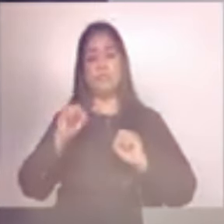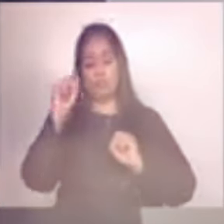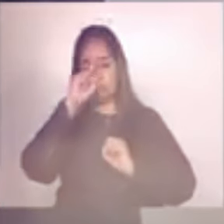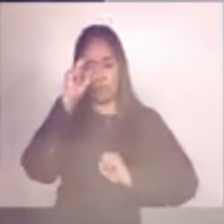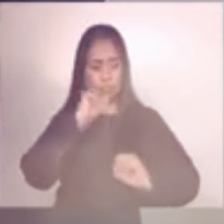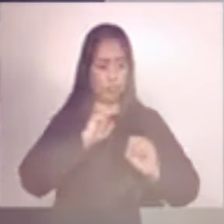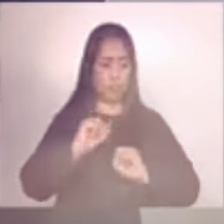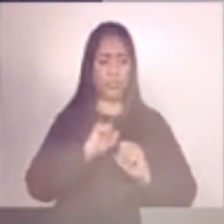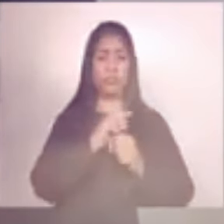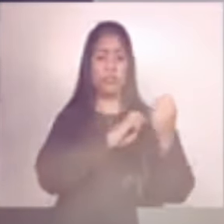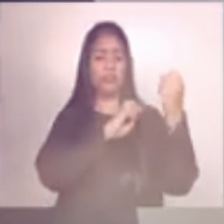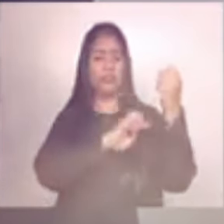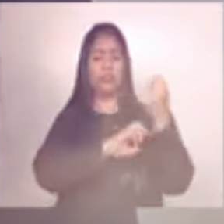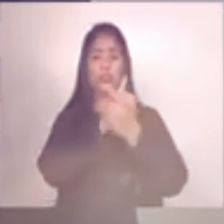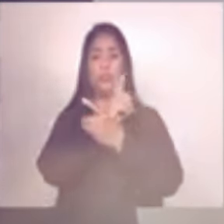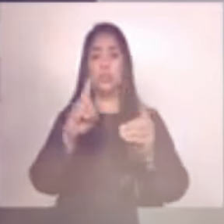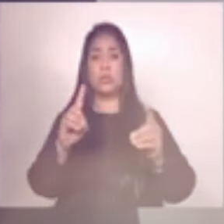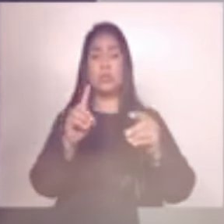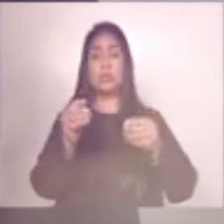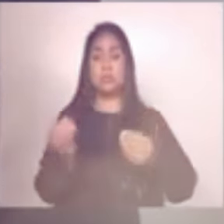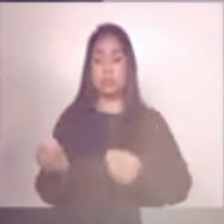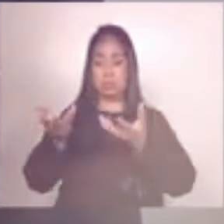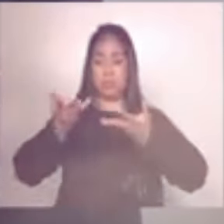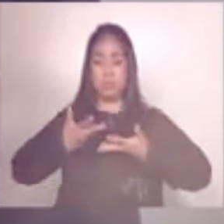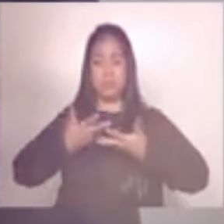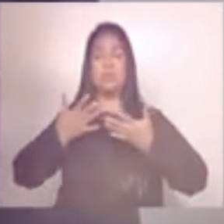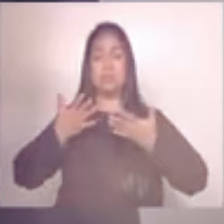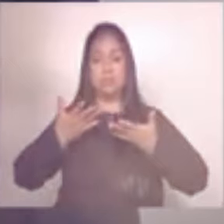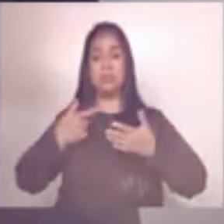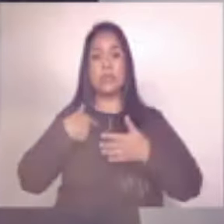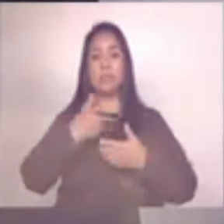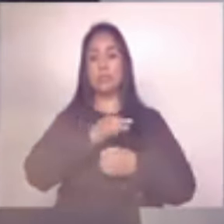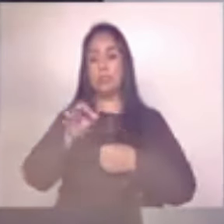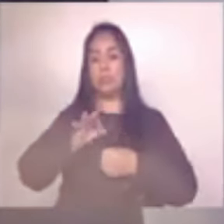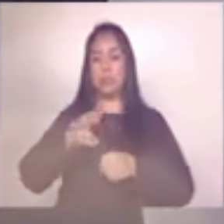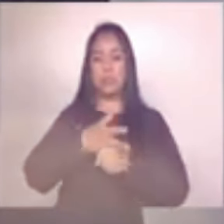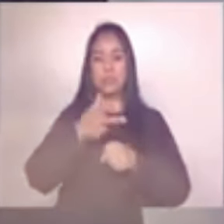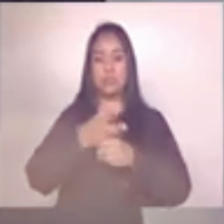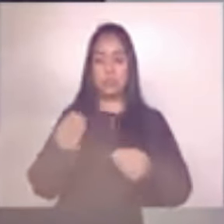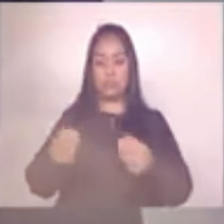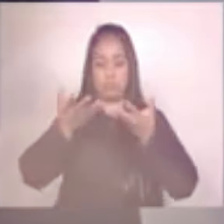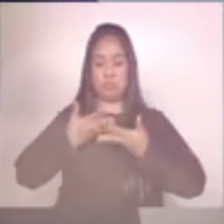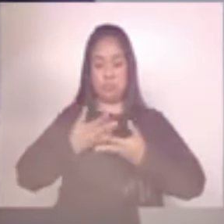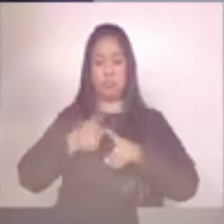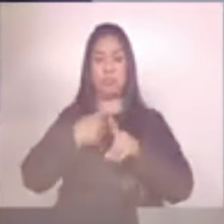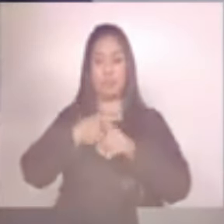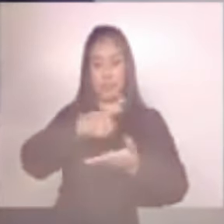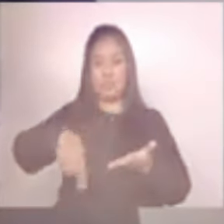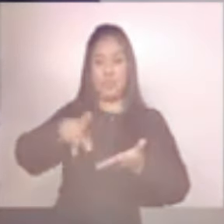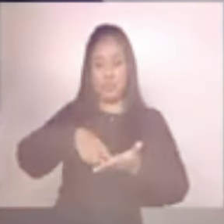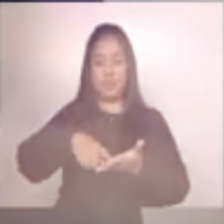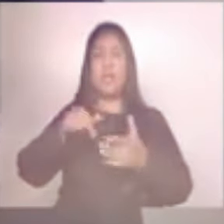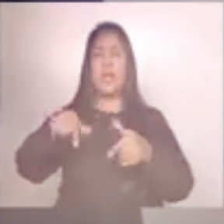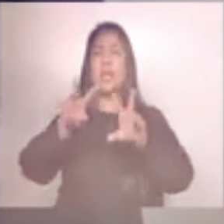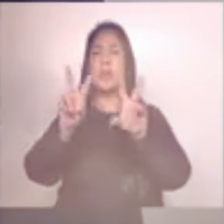poder democrático que ha sido conferido por el pueblo en nosotros. En un contexto político tan complejo, en una